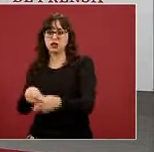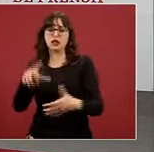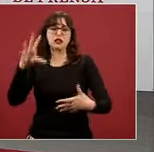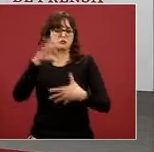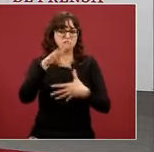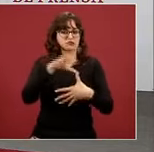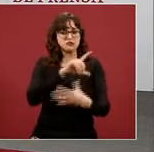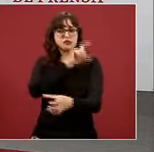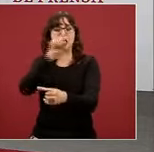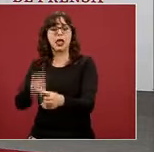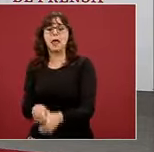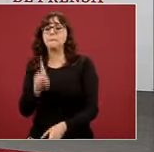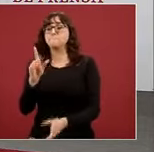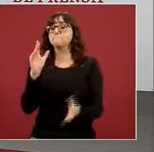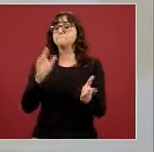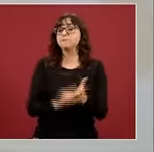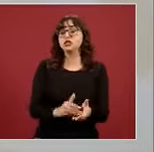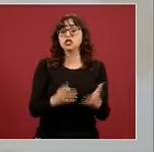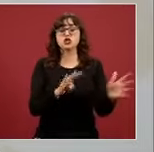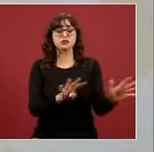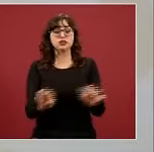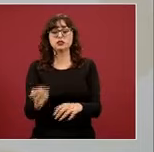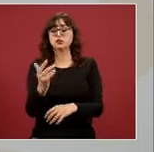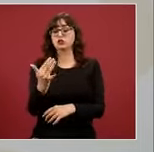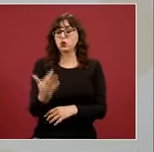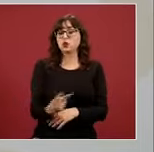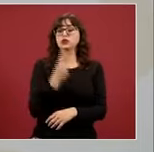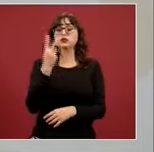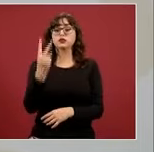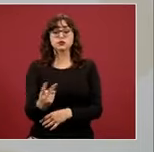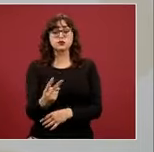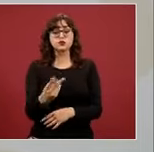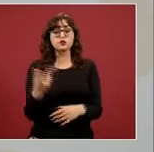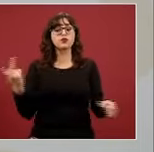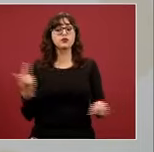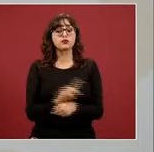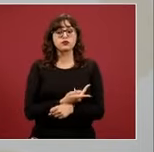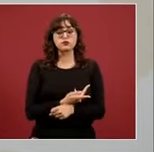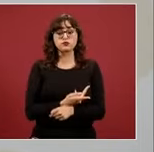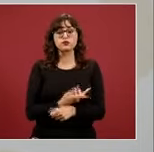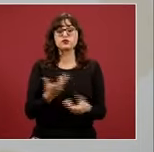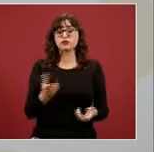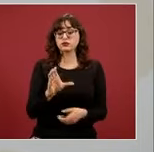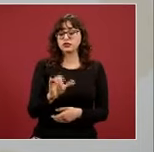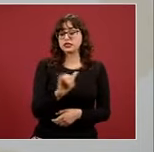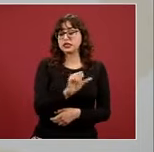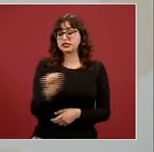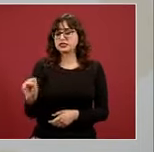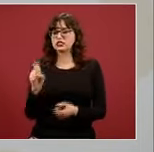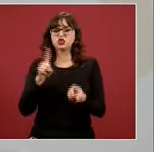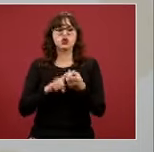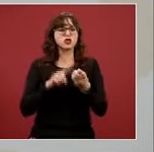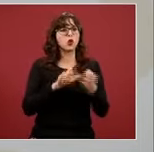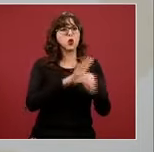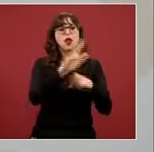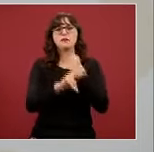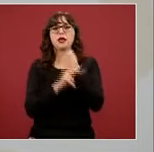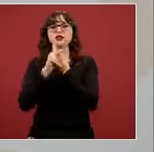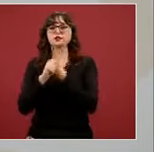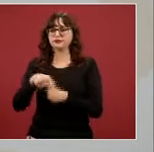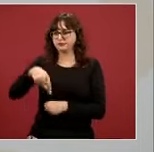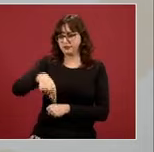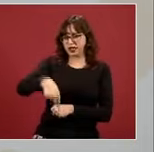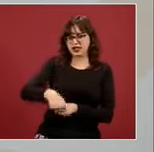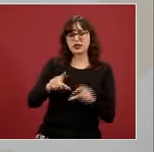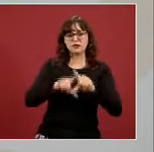En 1952 fue que se decidió que la sede de la CIS se ubicara en México y en